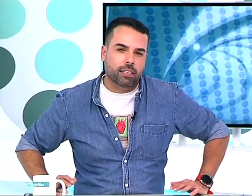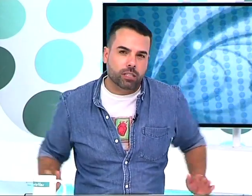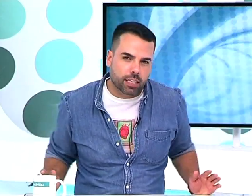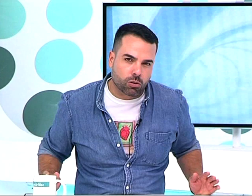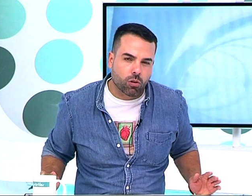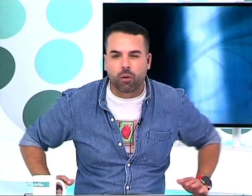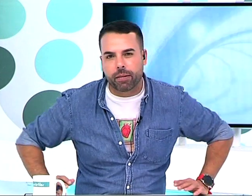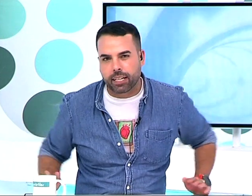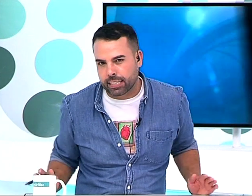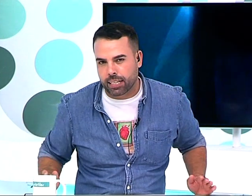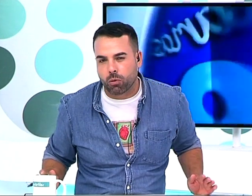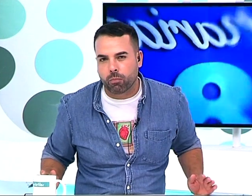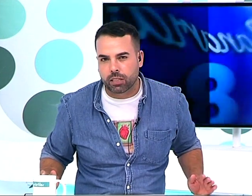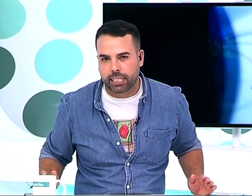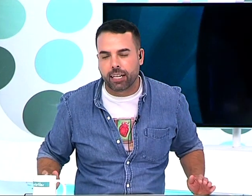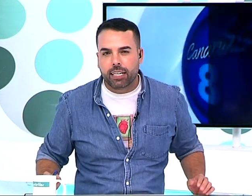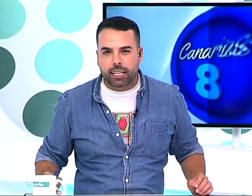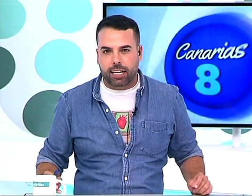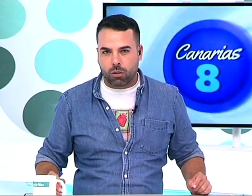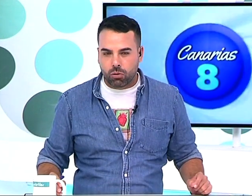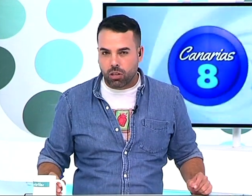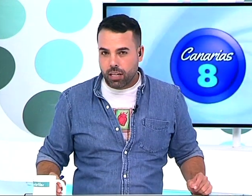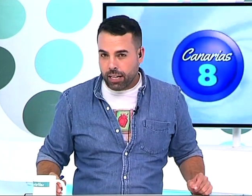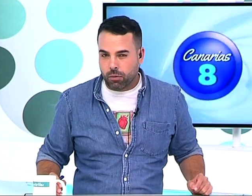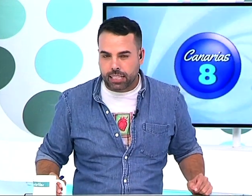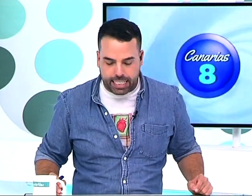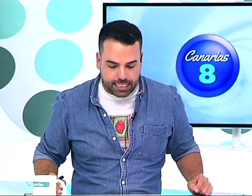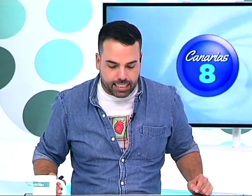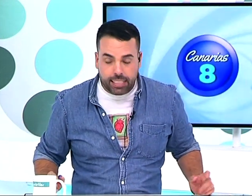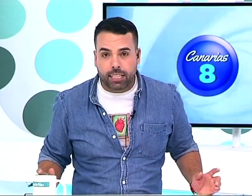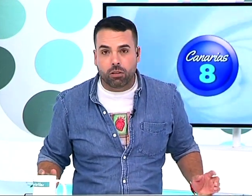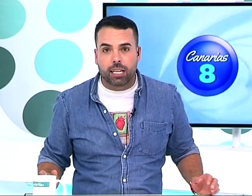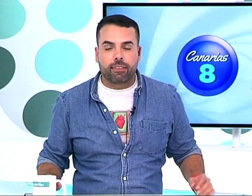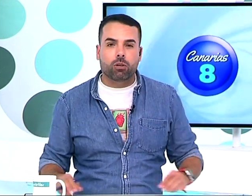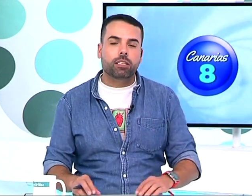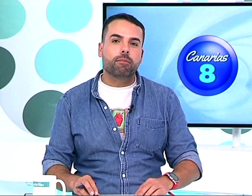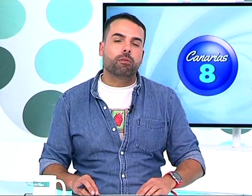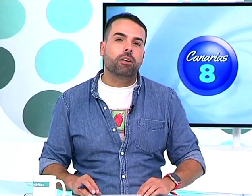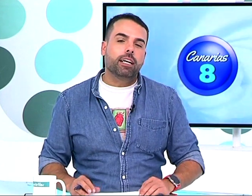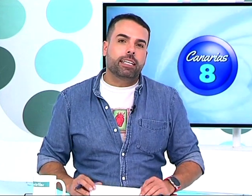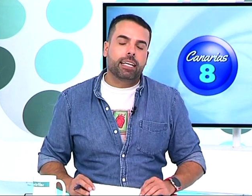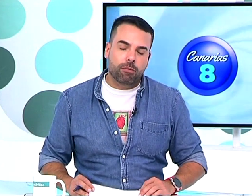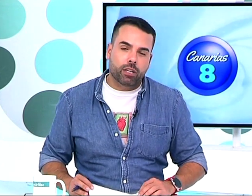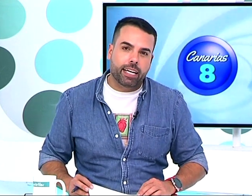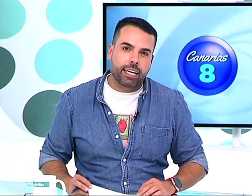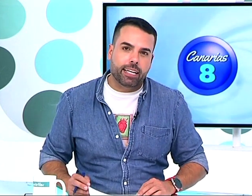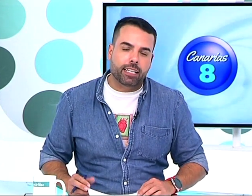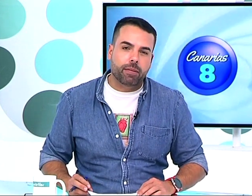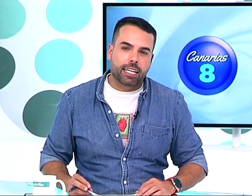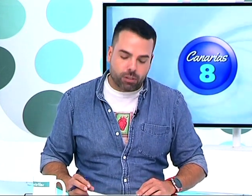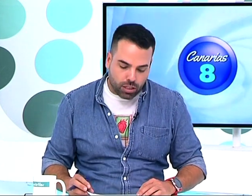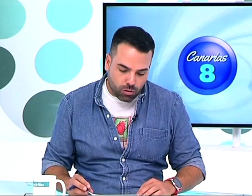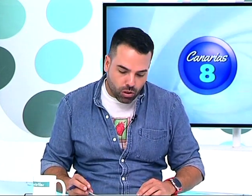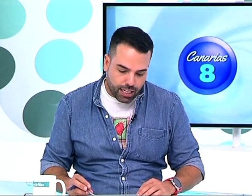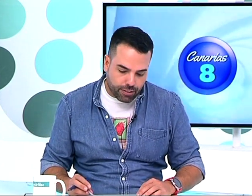jugar al gato y al ratón o no esperar que tengamos un policía cada uno en nuestra casa. Se nos ha acabado el tiempo, tenemos que